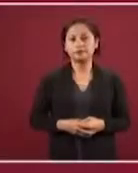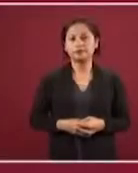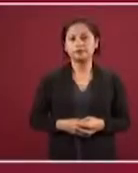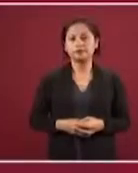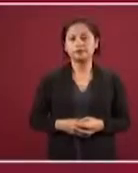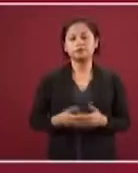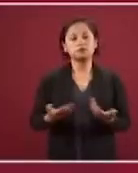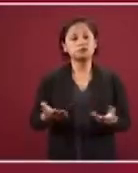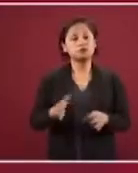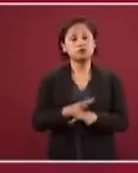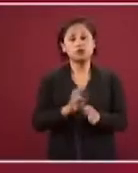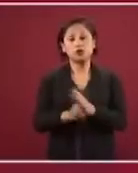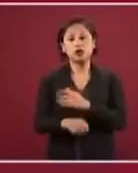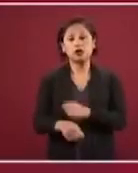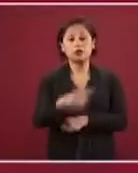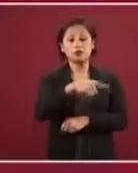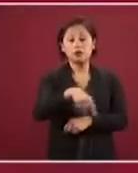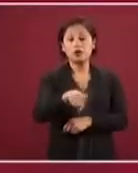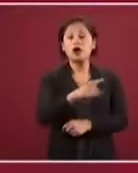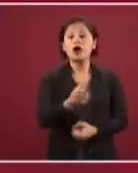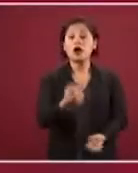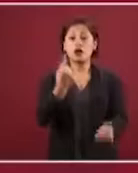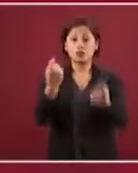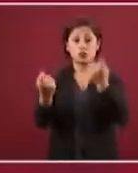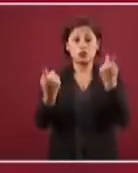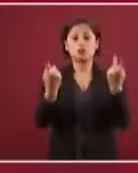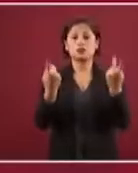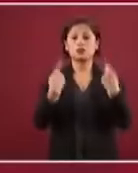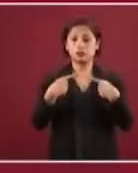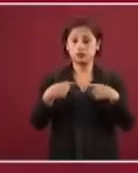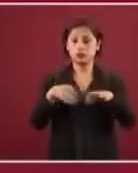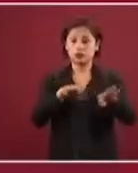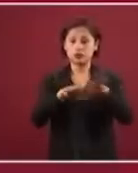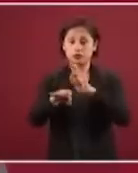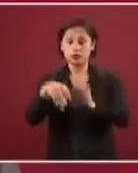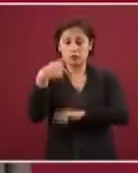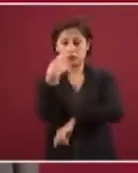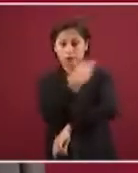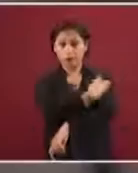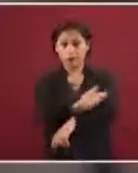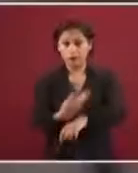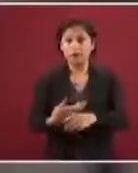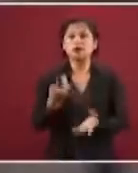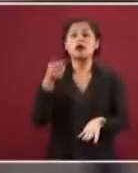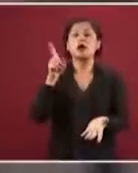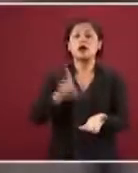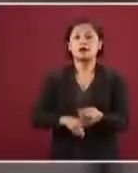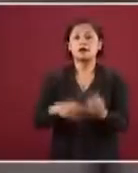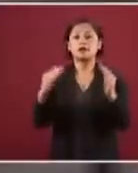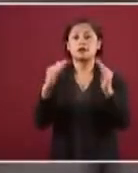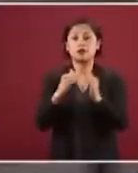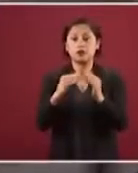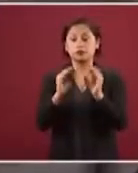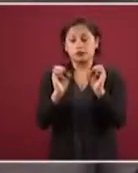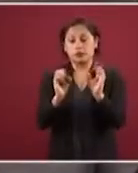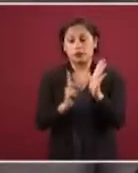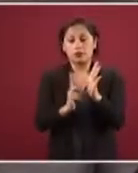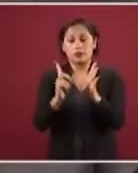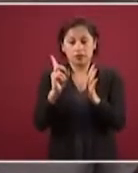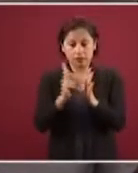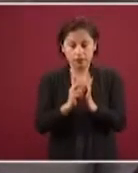familias de trabajadores que habitan en casas o en departamentos